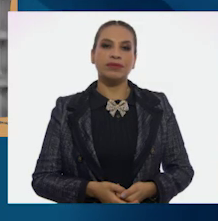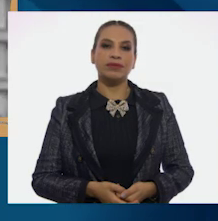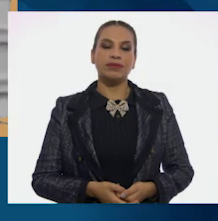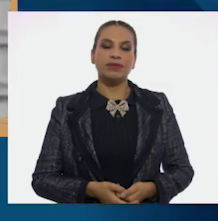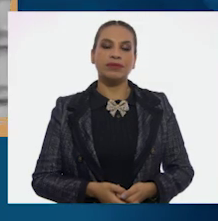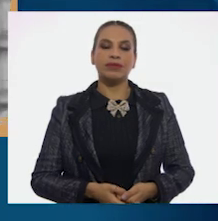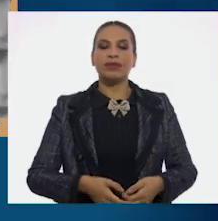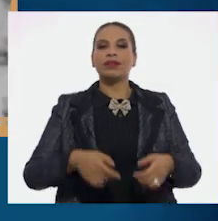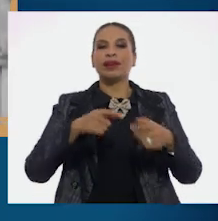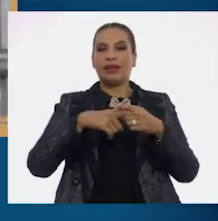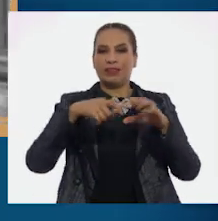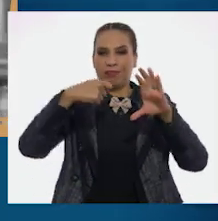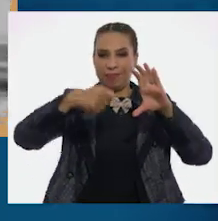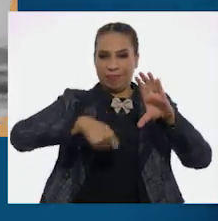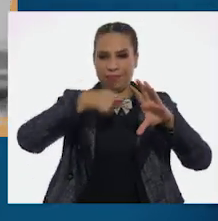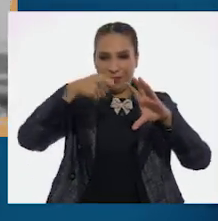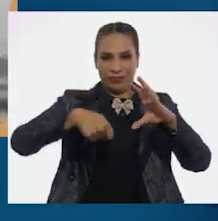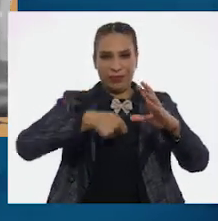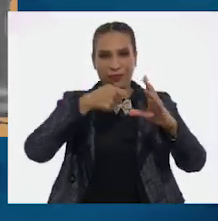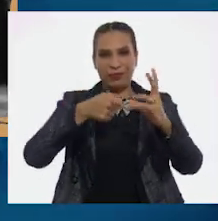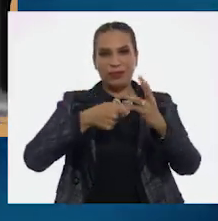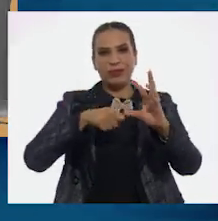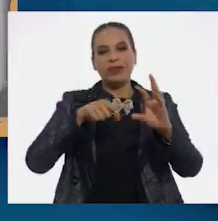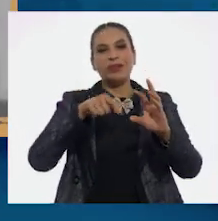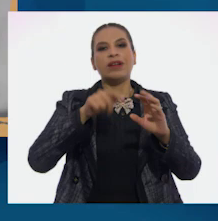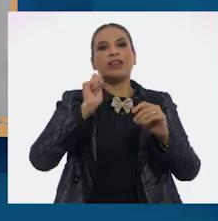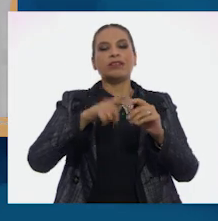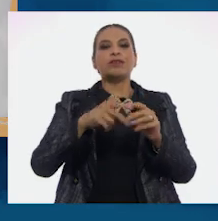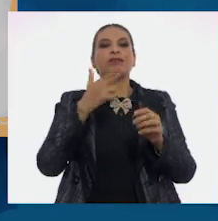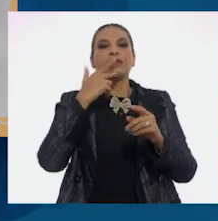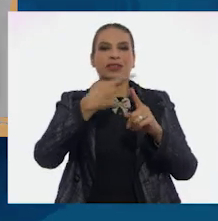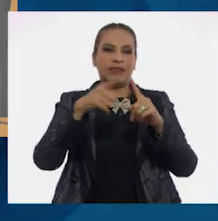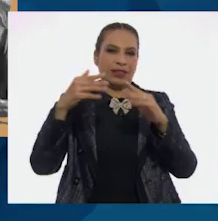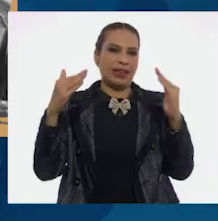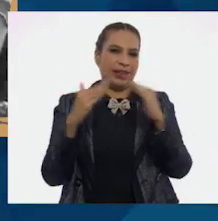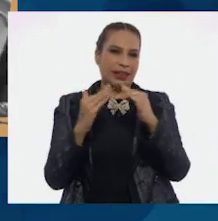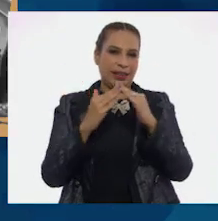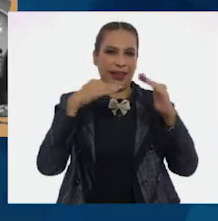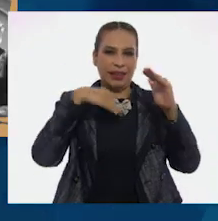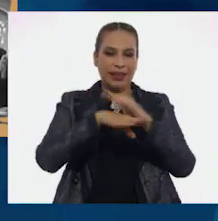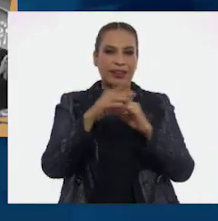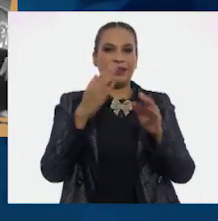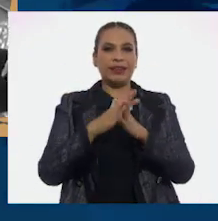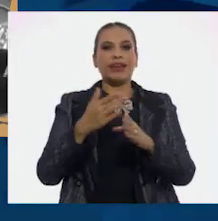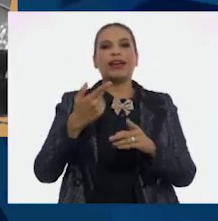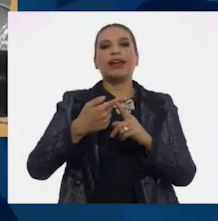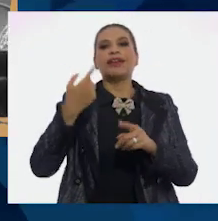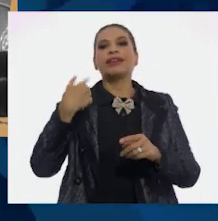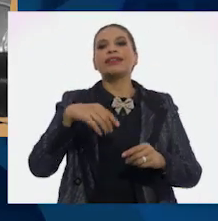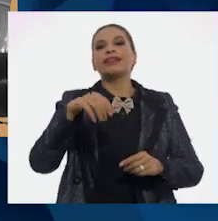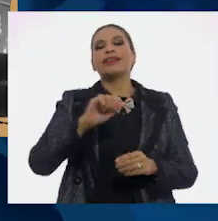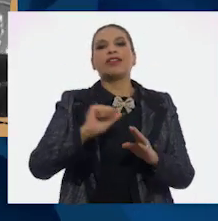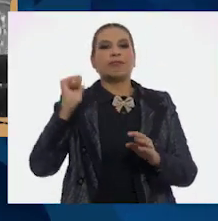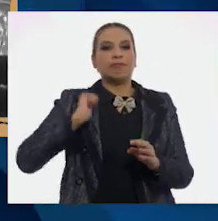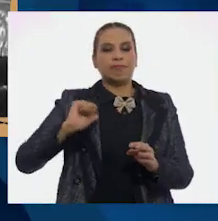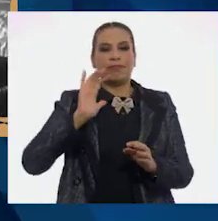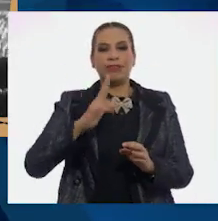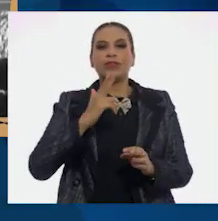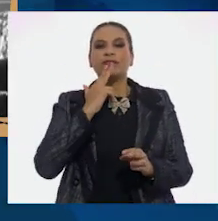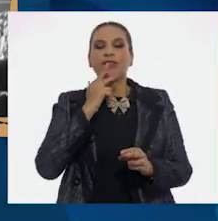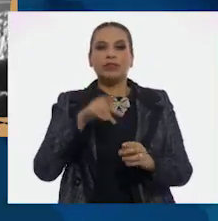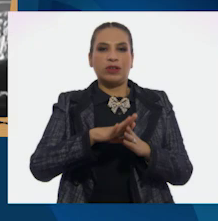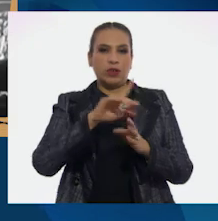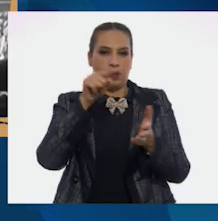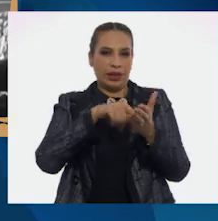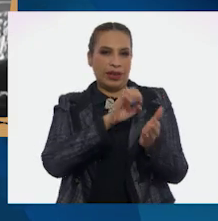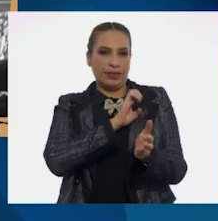La máquina parlante comenzó a formar parte del mobiliario de las grandes casonas en las postrimerías decimonónicas, pero ocupando un